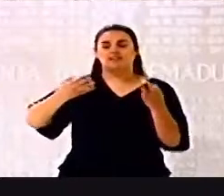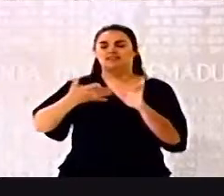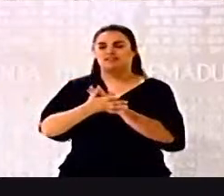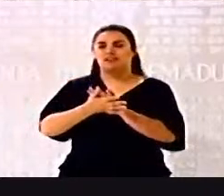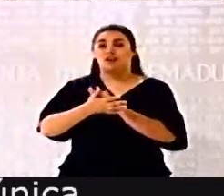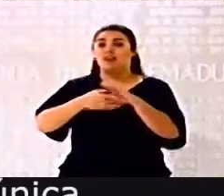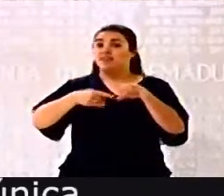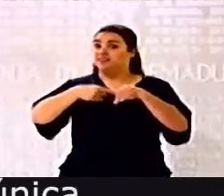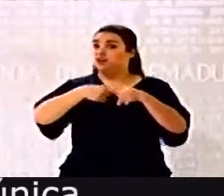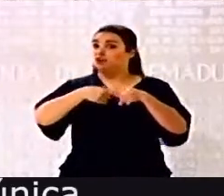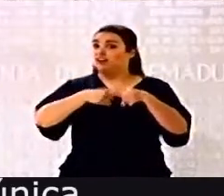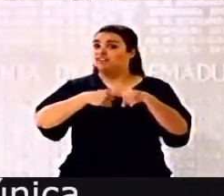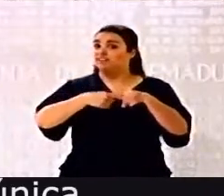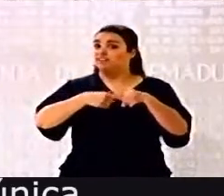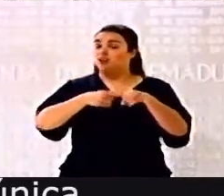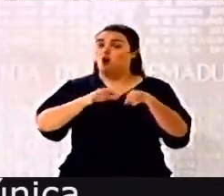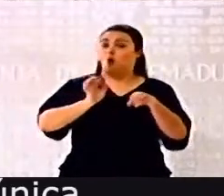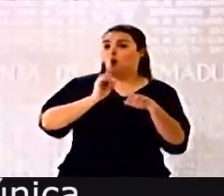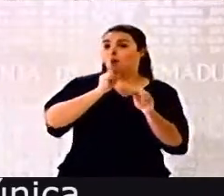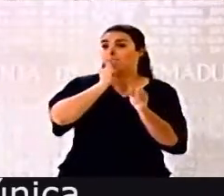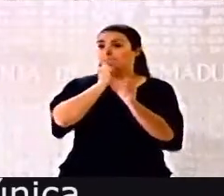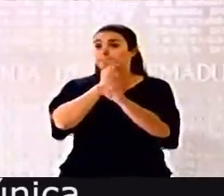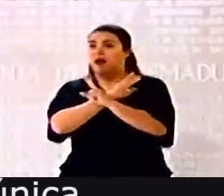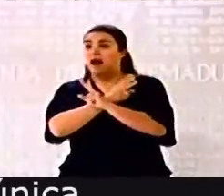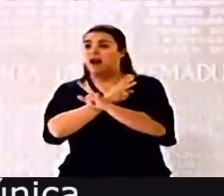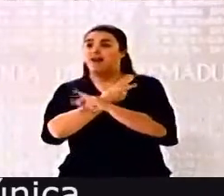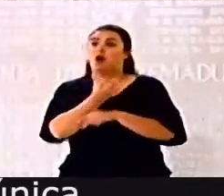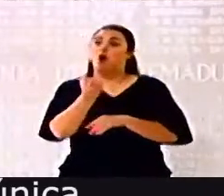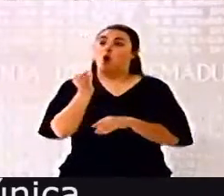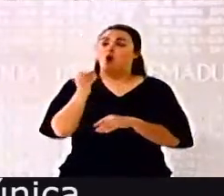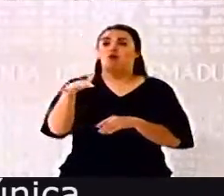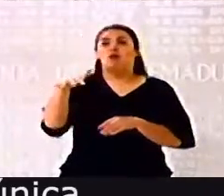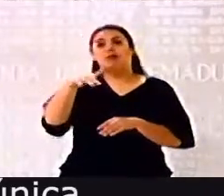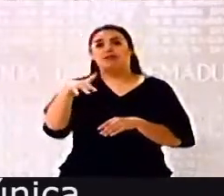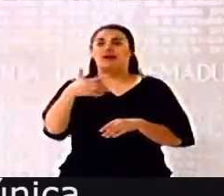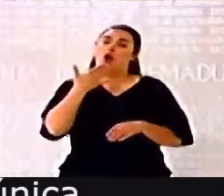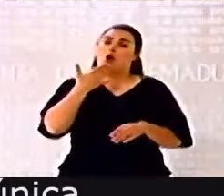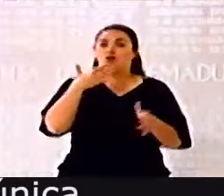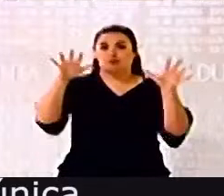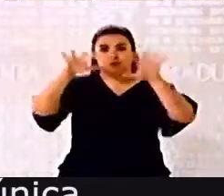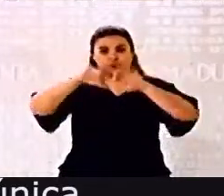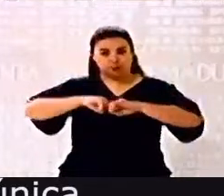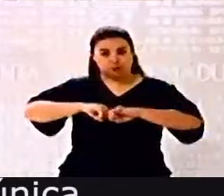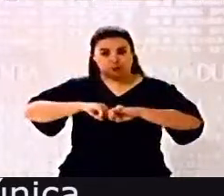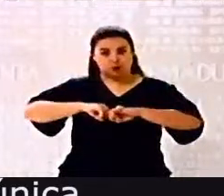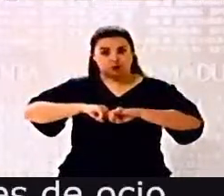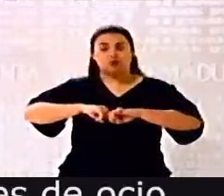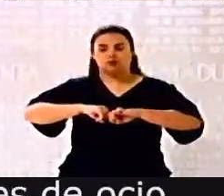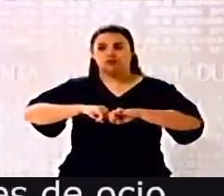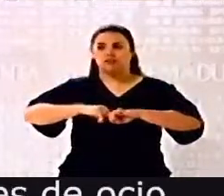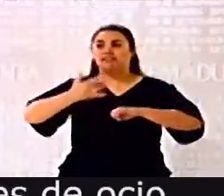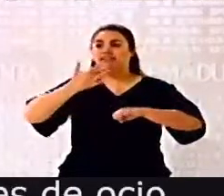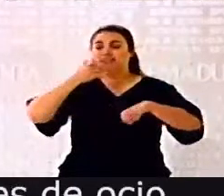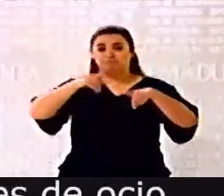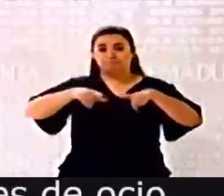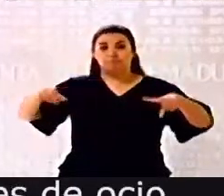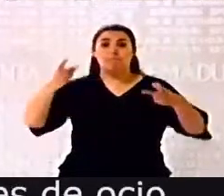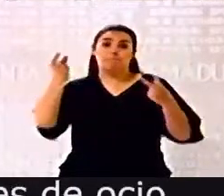discotecas o en los bares o lugares de ocio nocturno que cuenten con pistas de